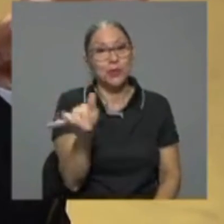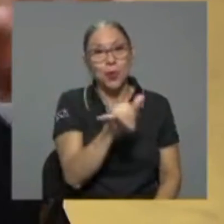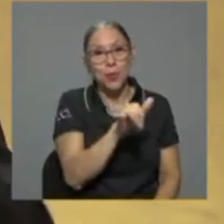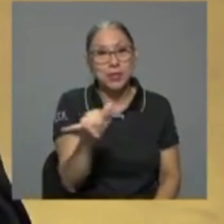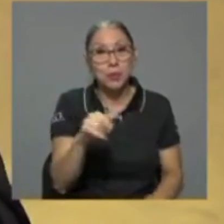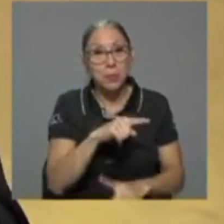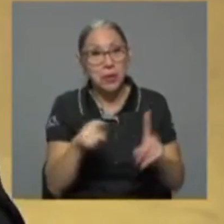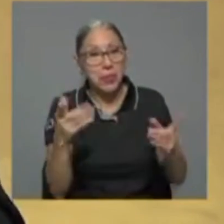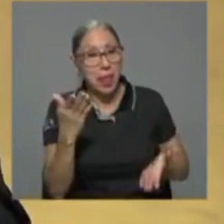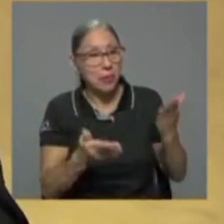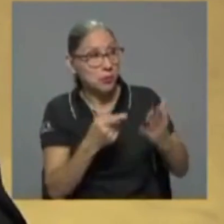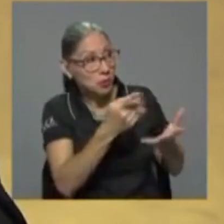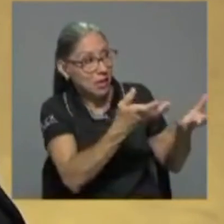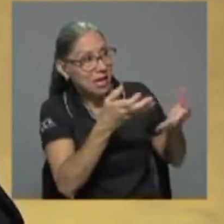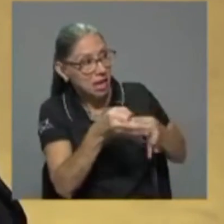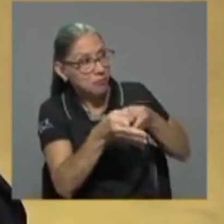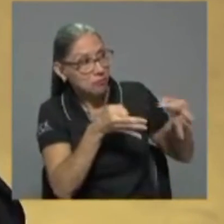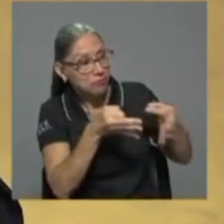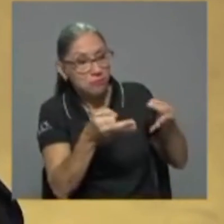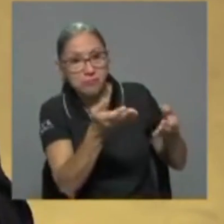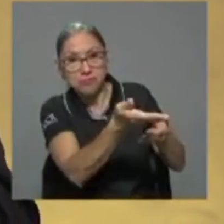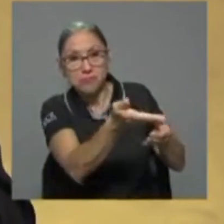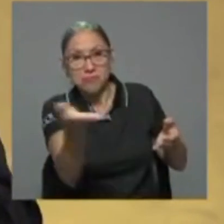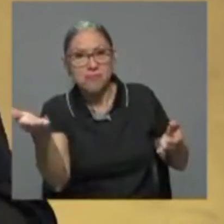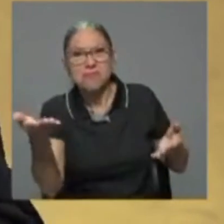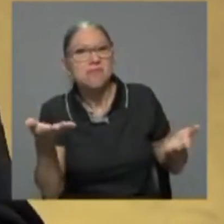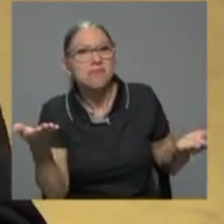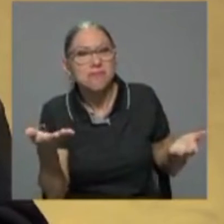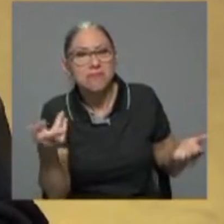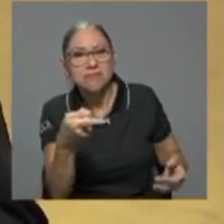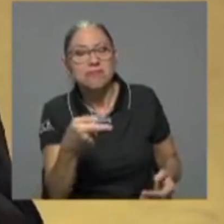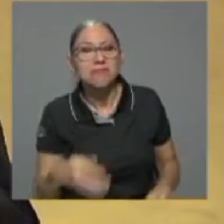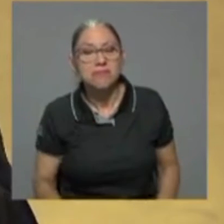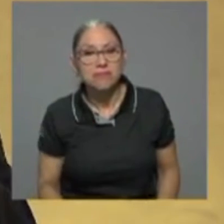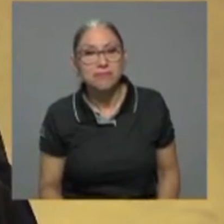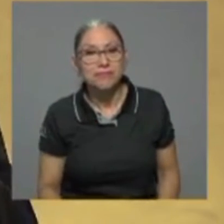usted quiere contarle a las amigas y amigos de qué se trata eso.